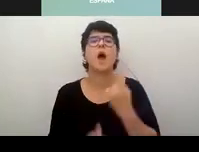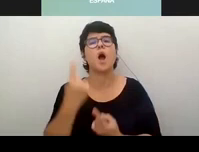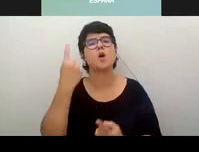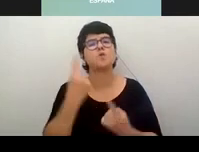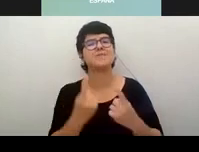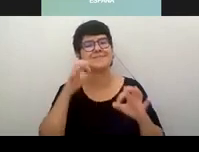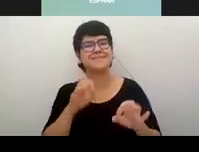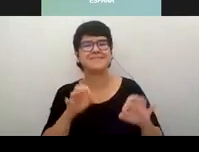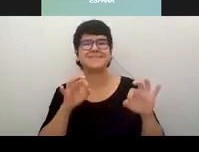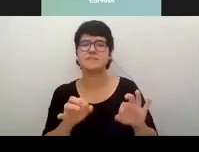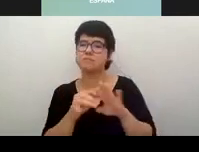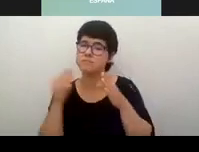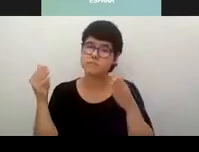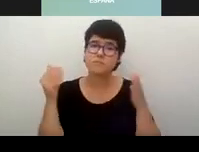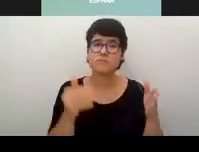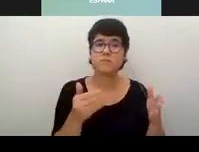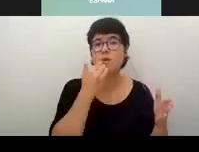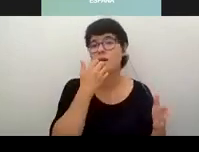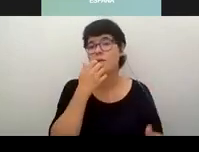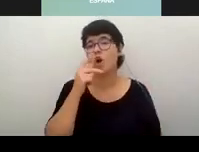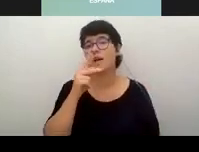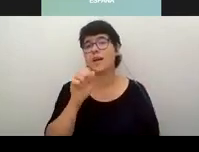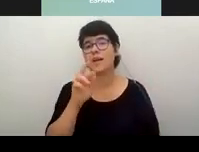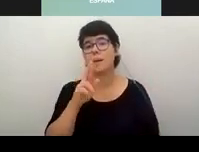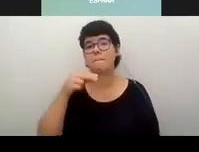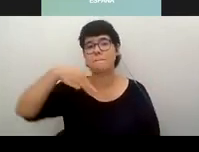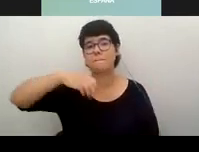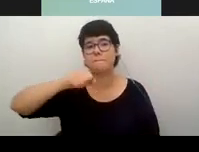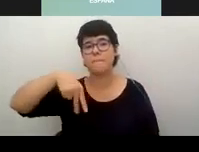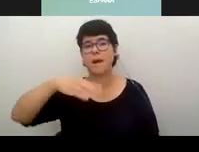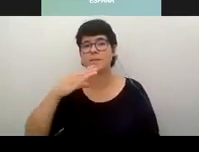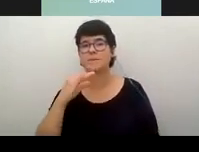dedica a esto. La Kermansia, por ejemplo, realiza esta